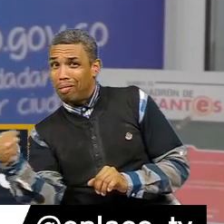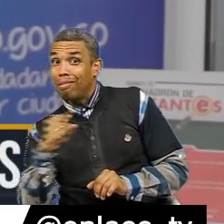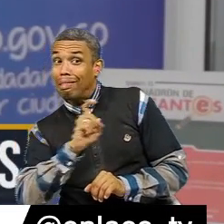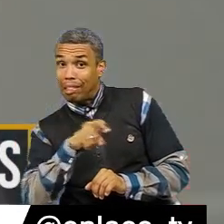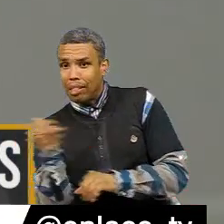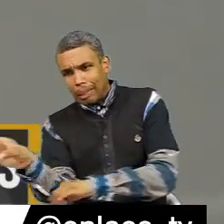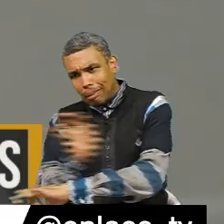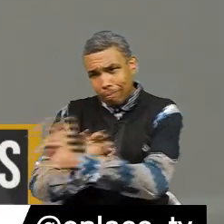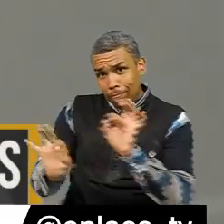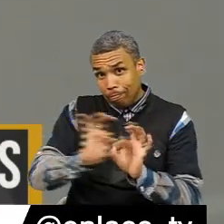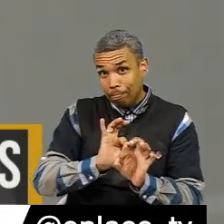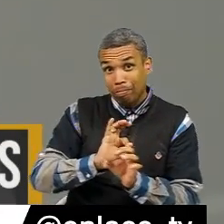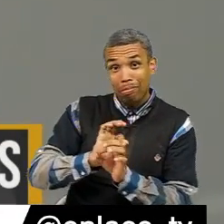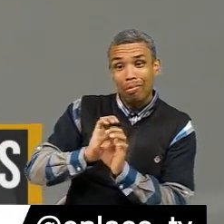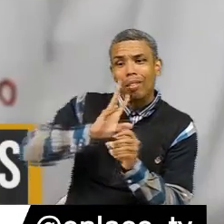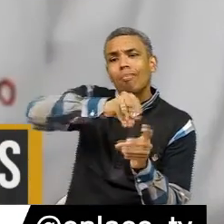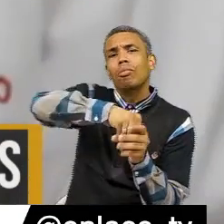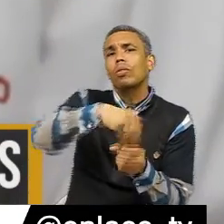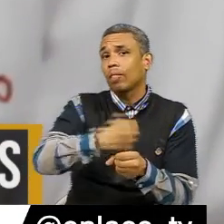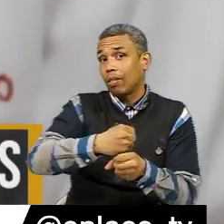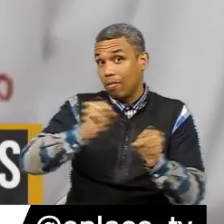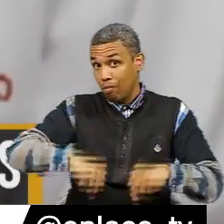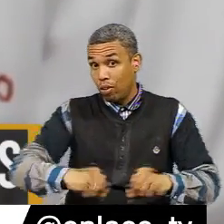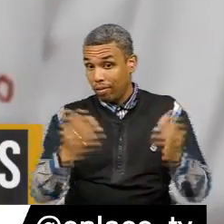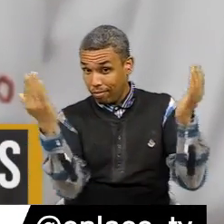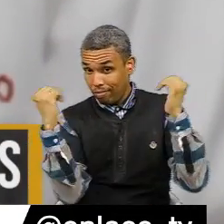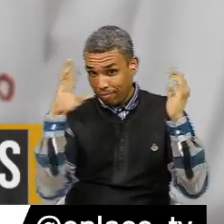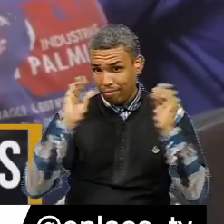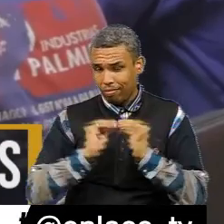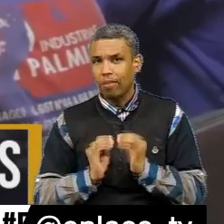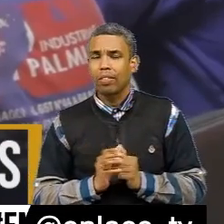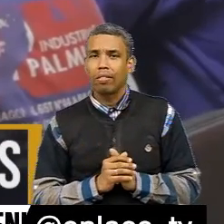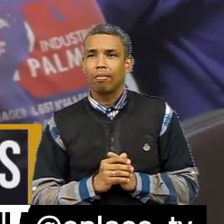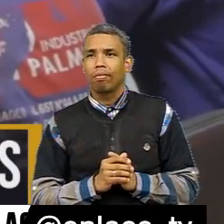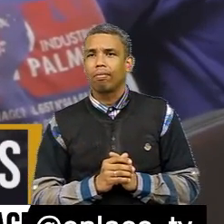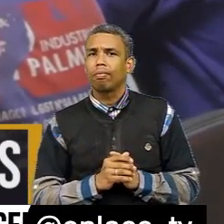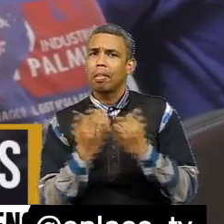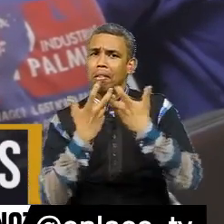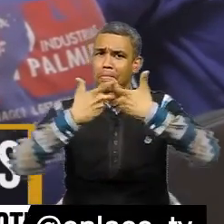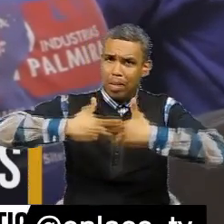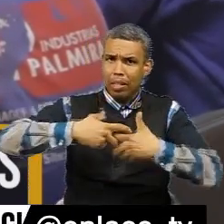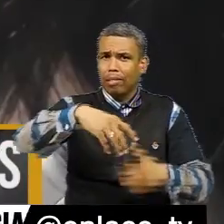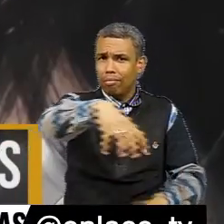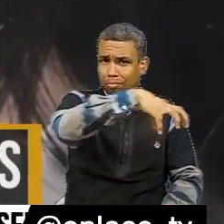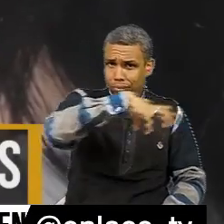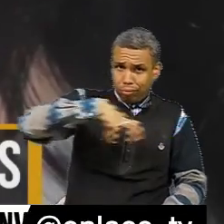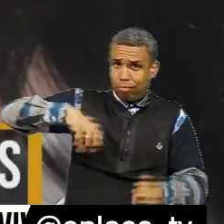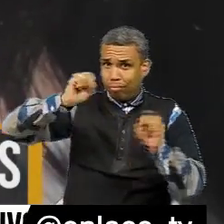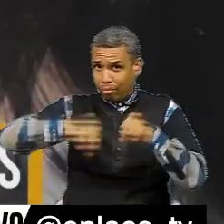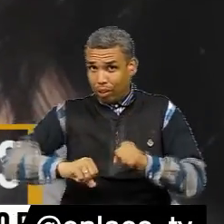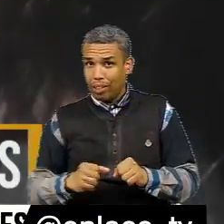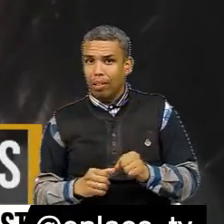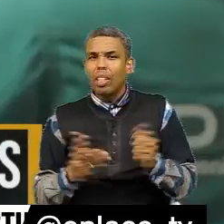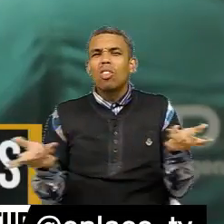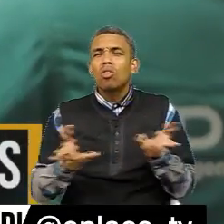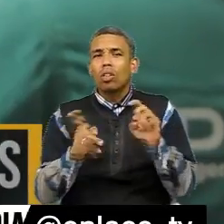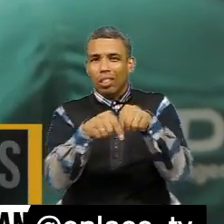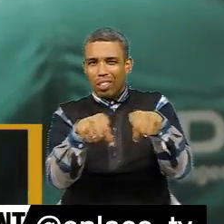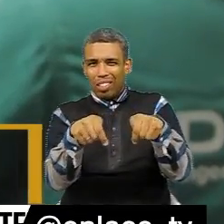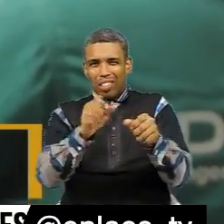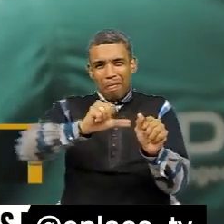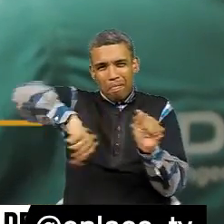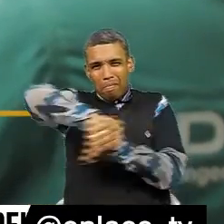quieran acceder. El llamado es para que los empresarios visiten las oficinas de la Agencia Nacional de Empleo en Cafaba, ubicadas frente al Parque Infantil, y